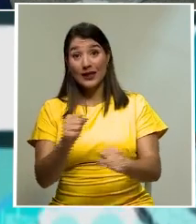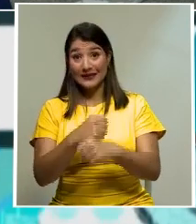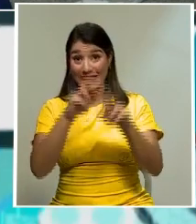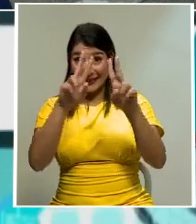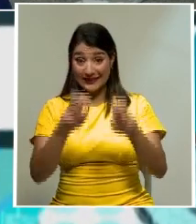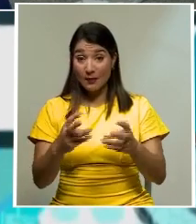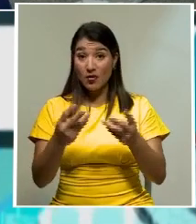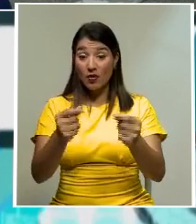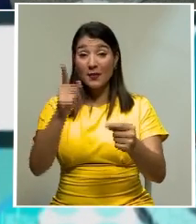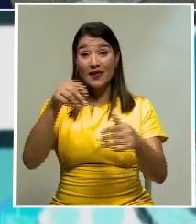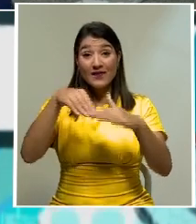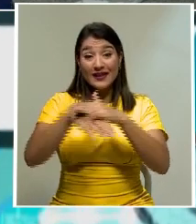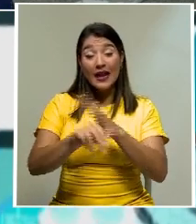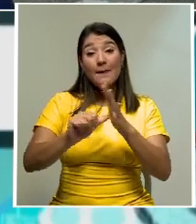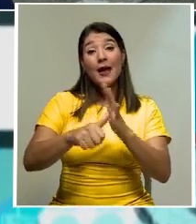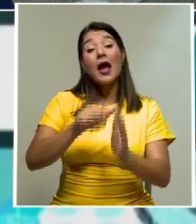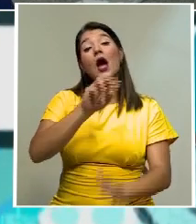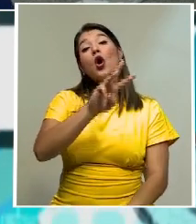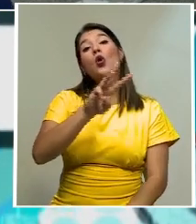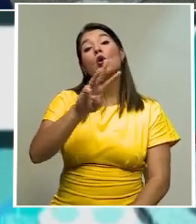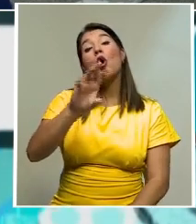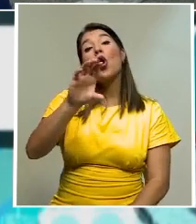se debe ingresar a